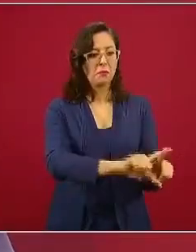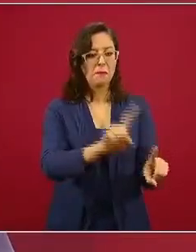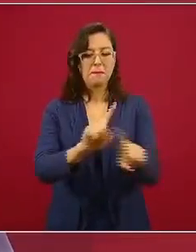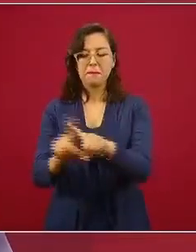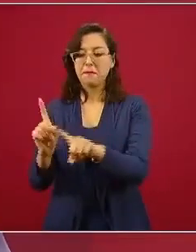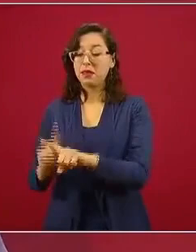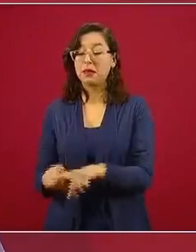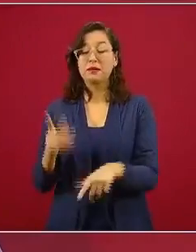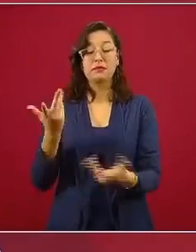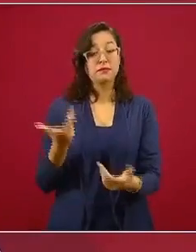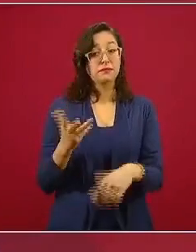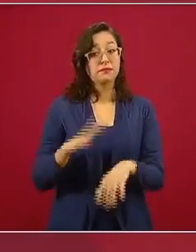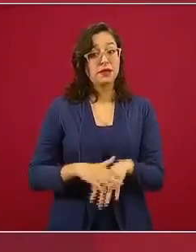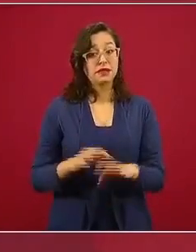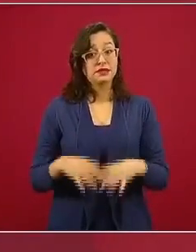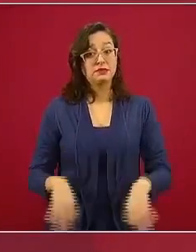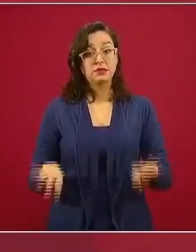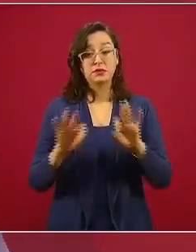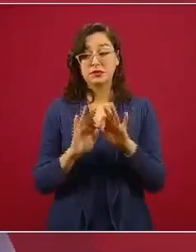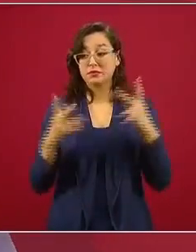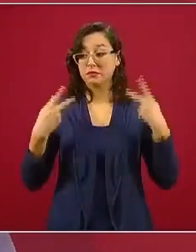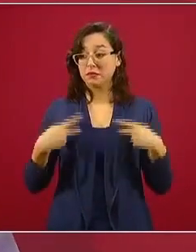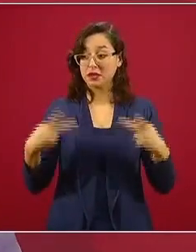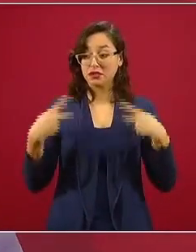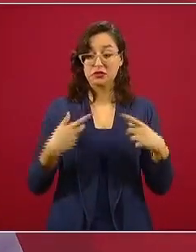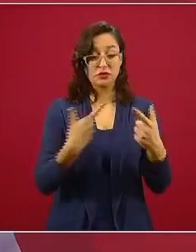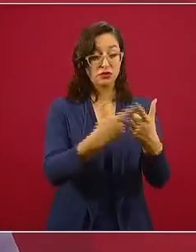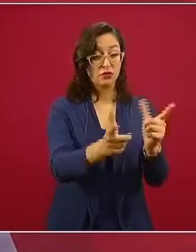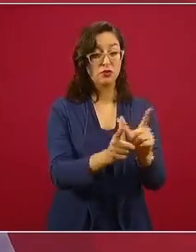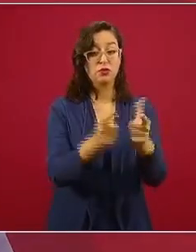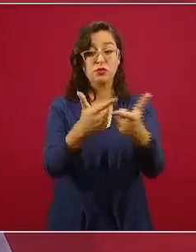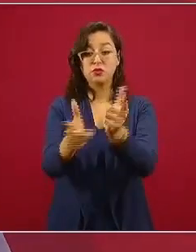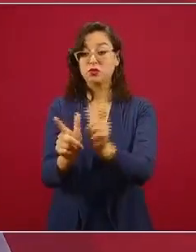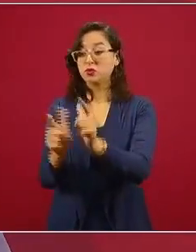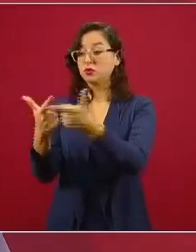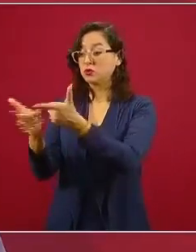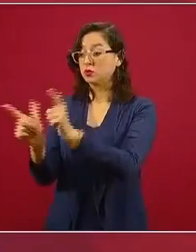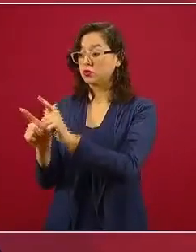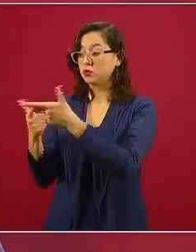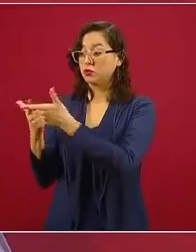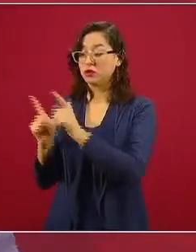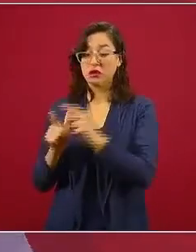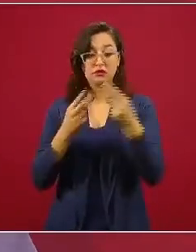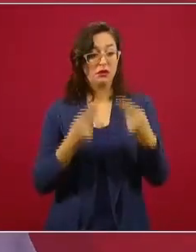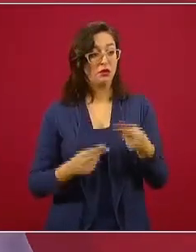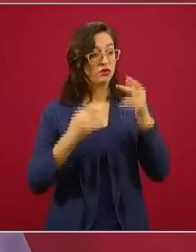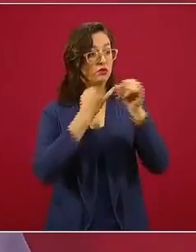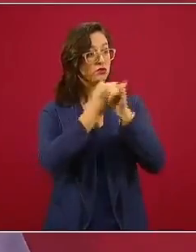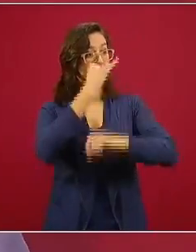grupos sociales se beneficien de los frutos del comercio internacional.